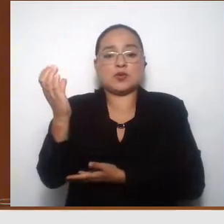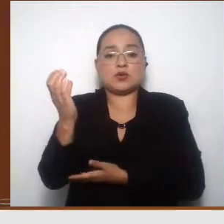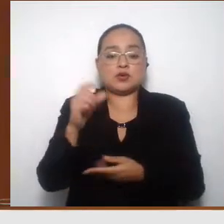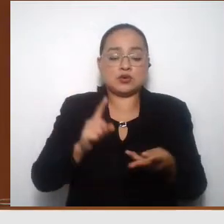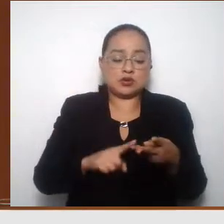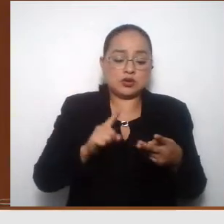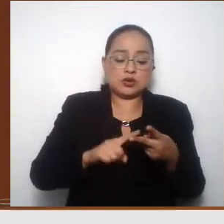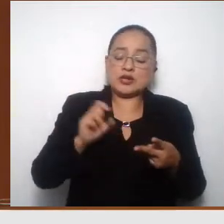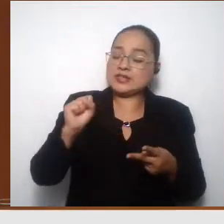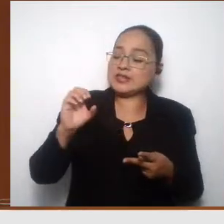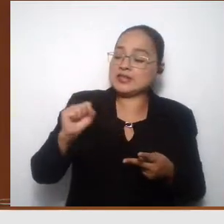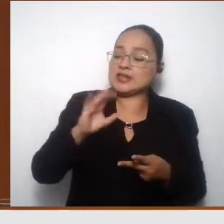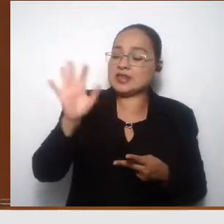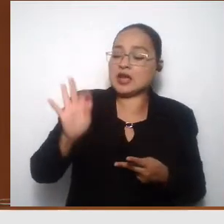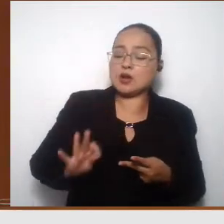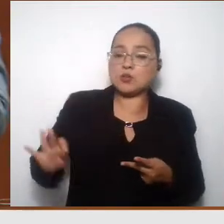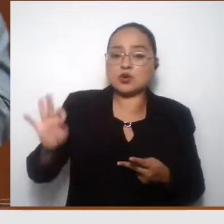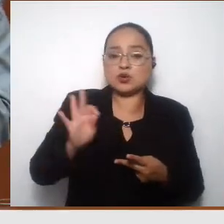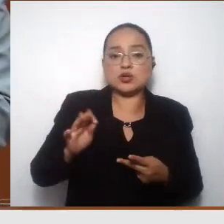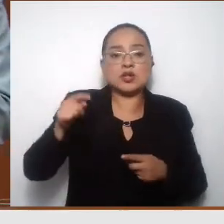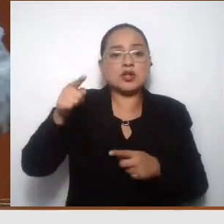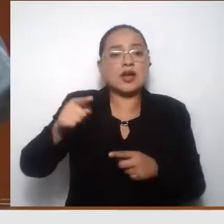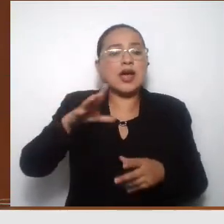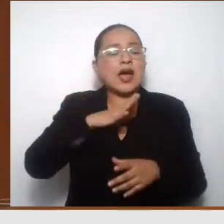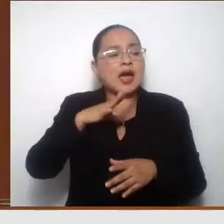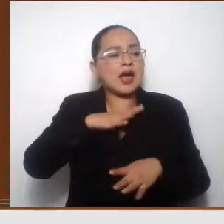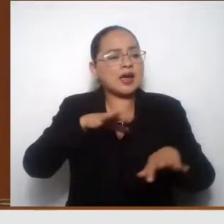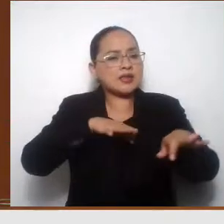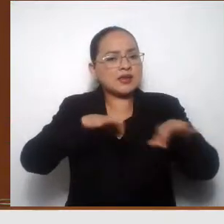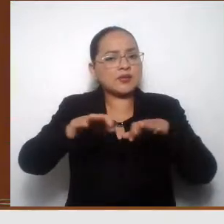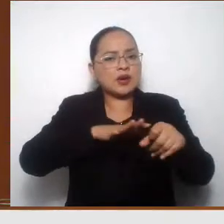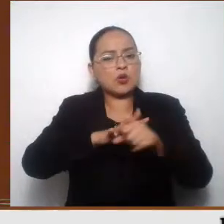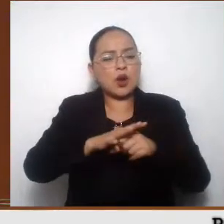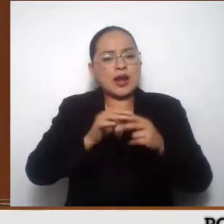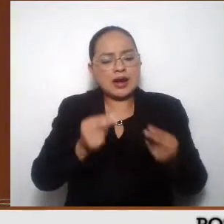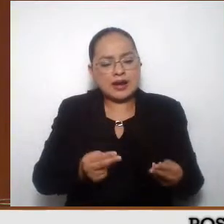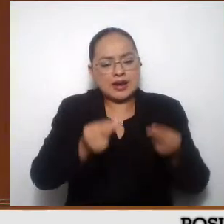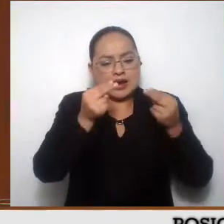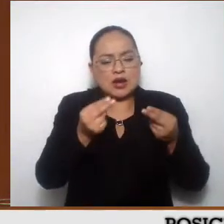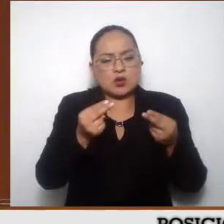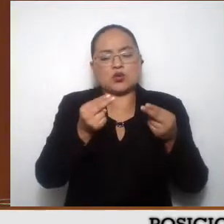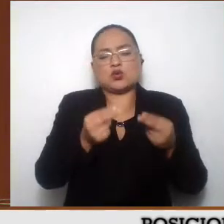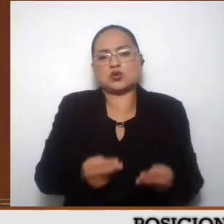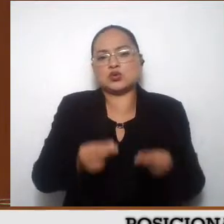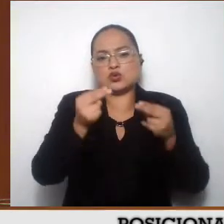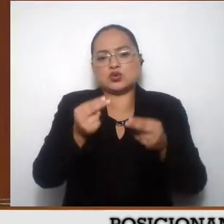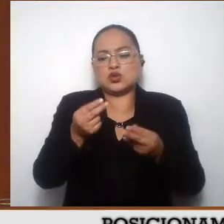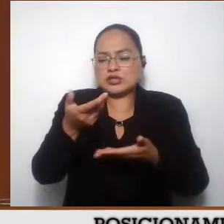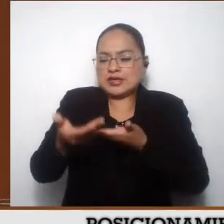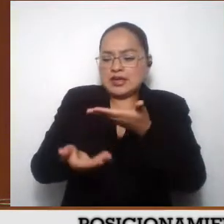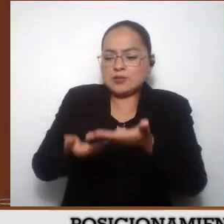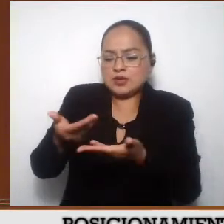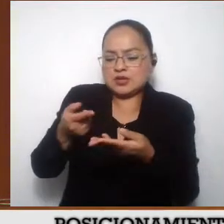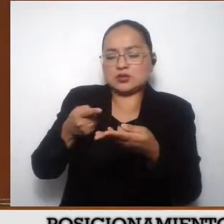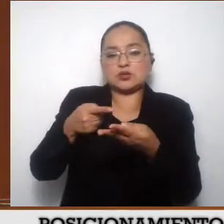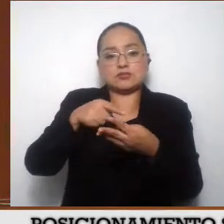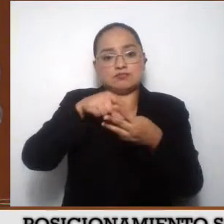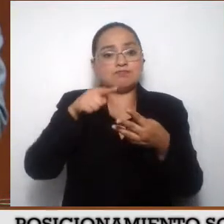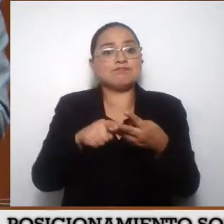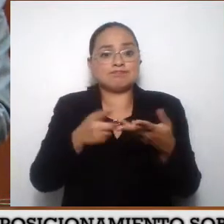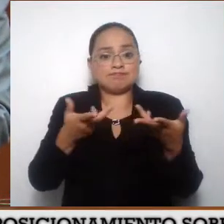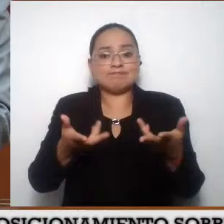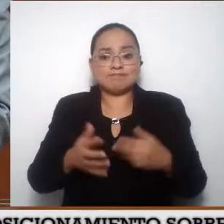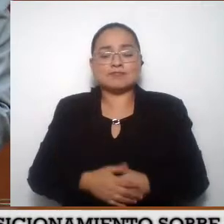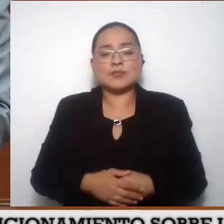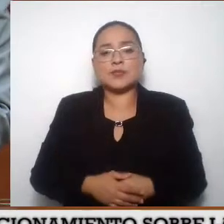60% los que pertenecen a actividades de comercio y de servicios. Entonces, hay